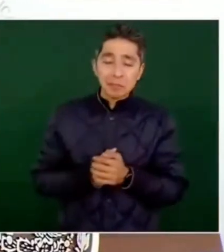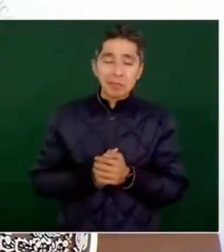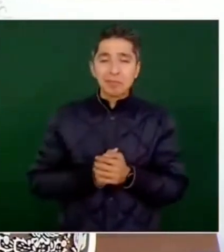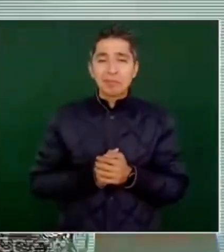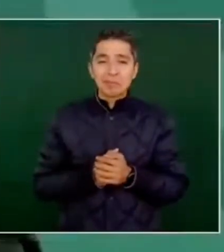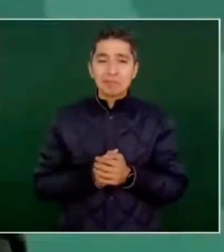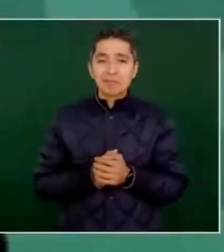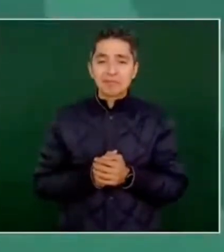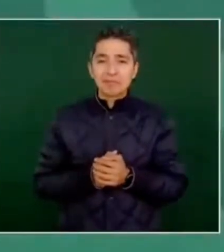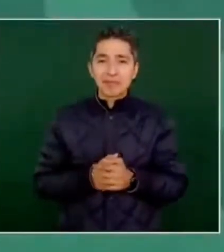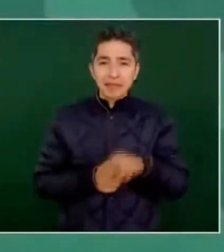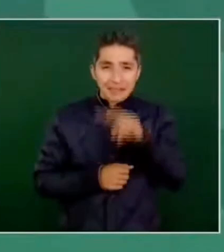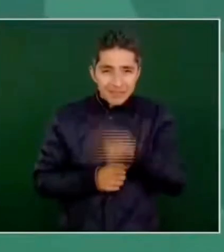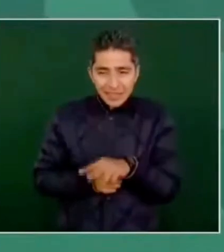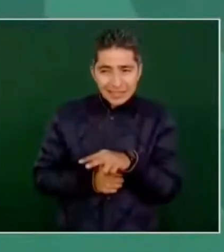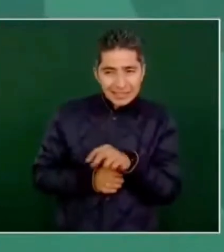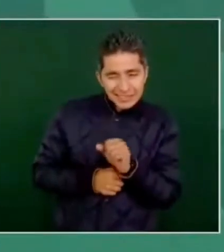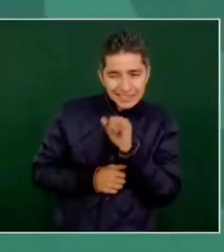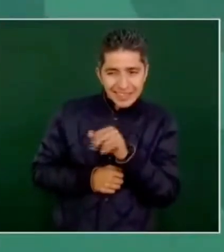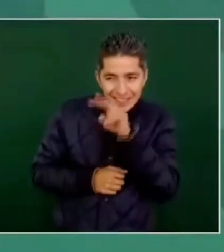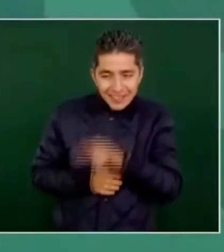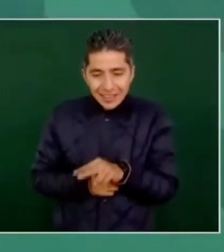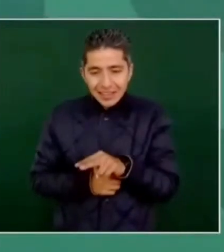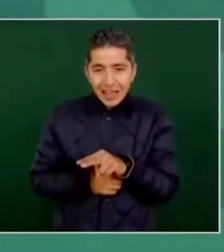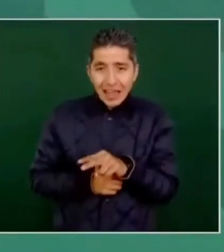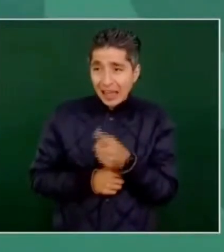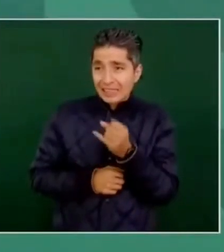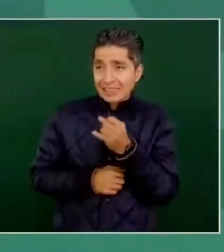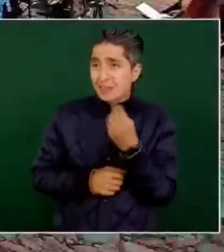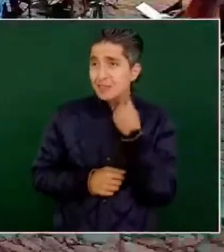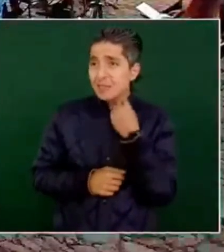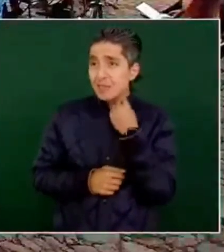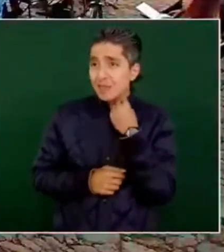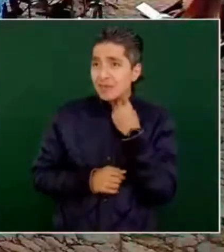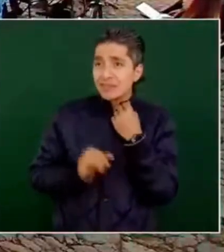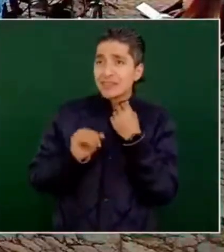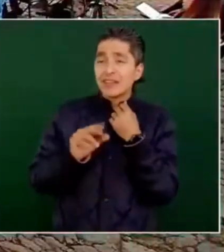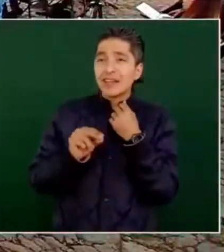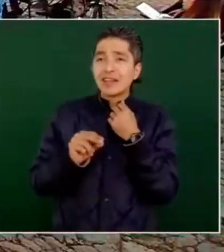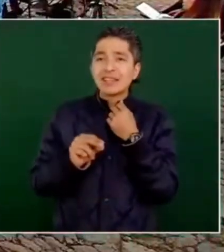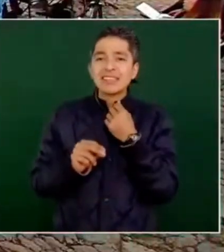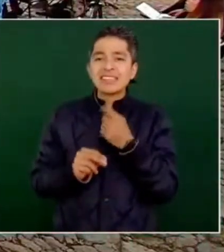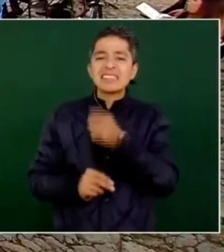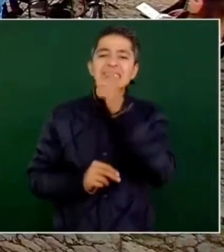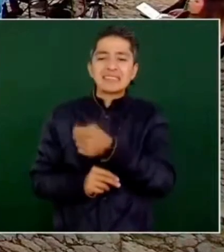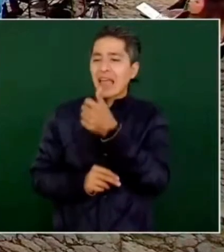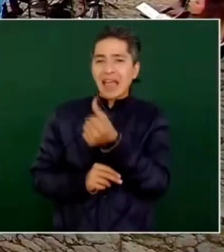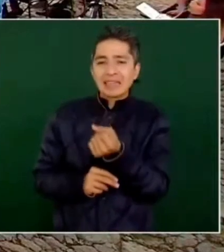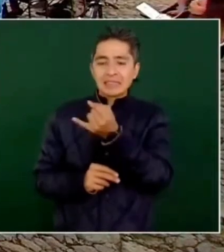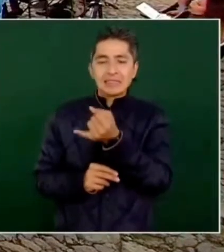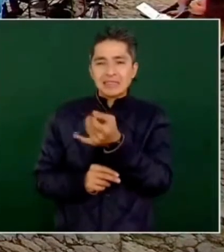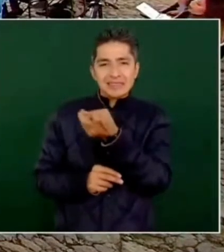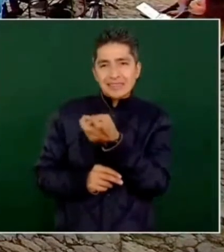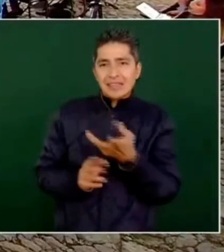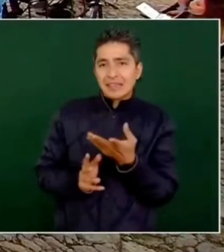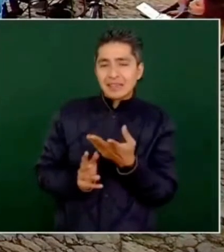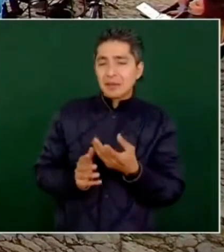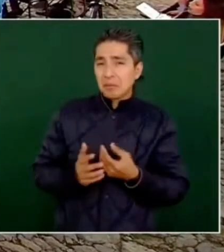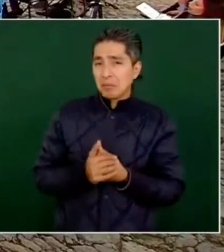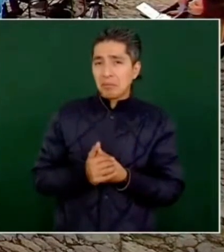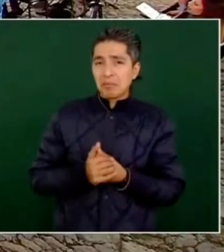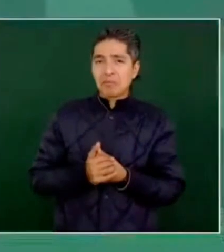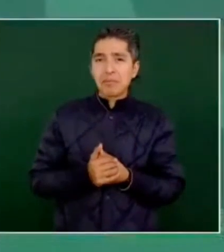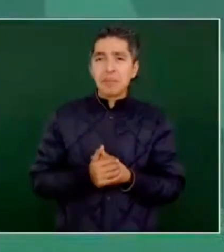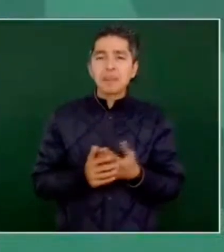que si es cierto como lo es. Así es, abogada, si es cierto como lo es, de